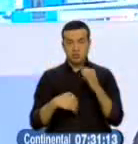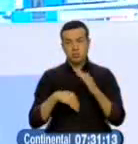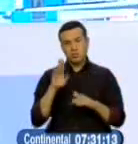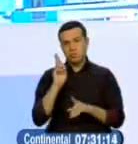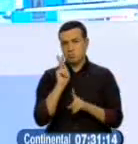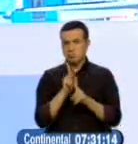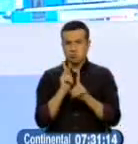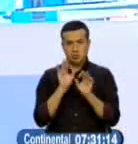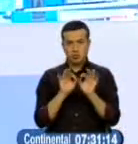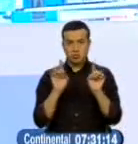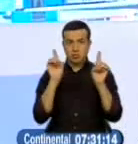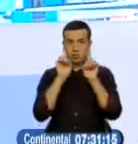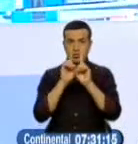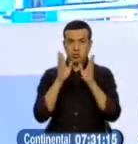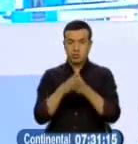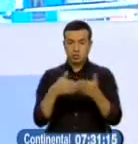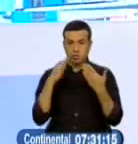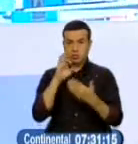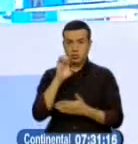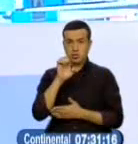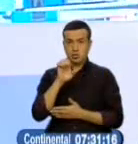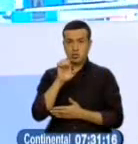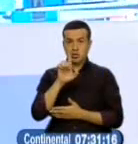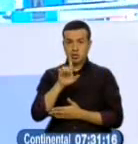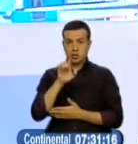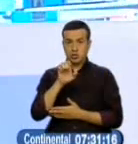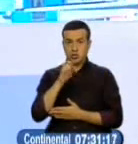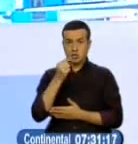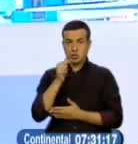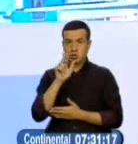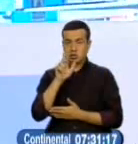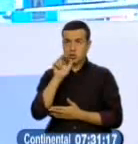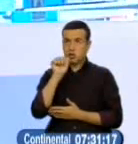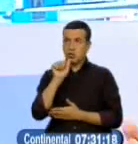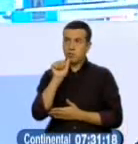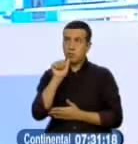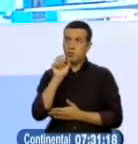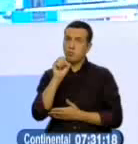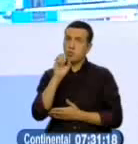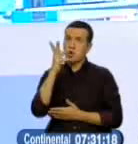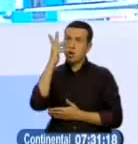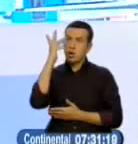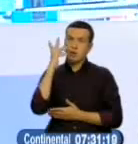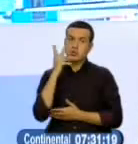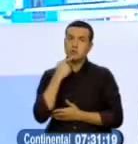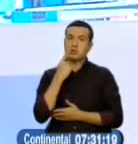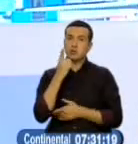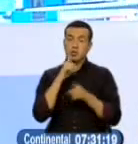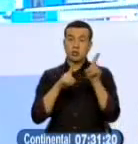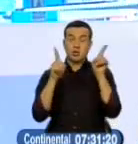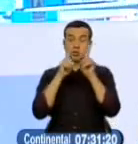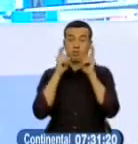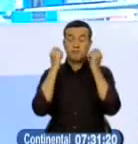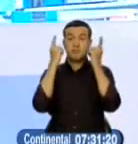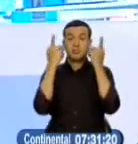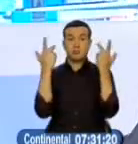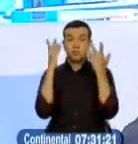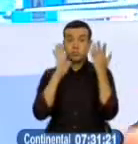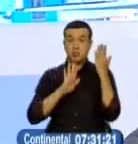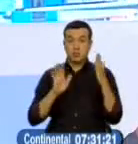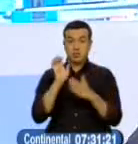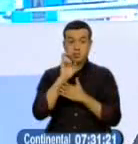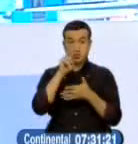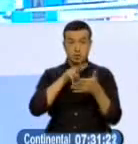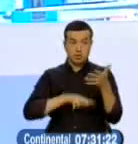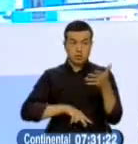dato ahí nuevamente, el diario El Telégrafo, hace algún par de años sacaba un dato que es bastante dramático. En el Ecuador se lee